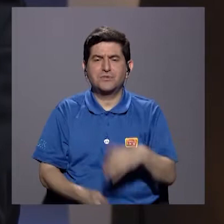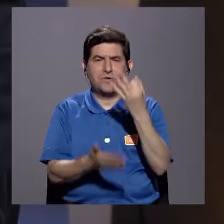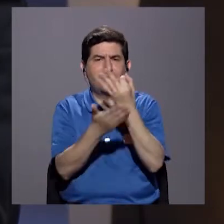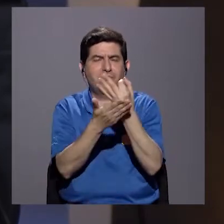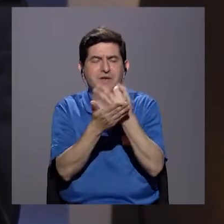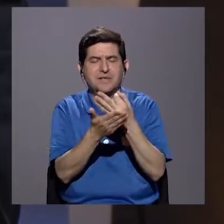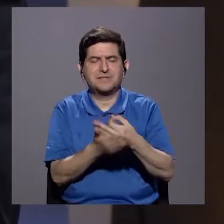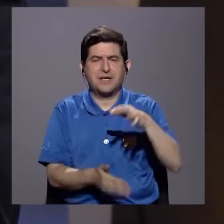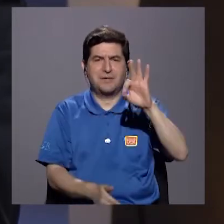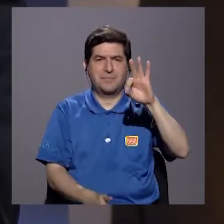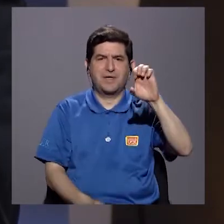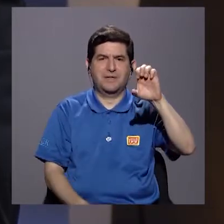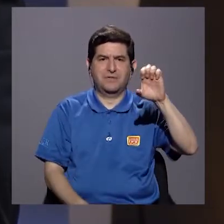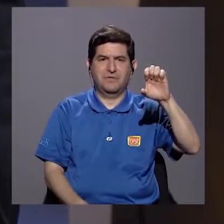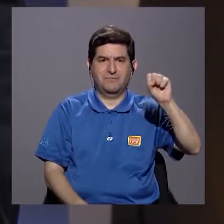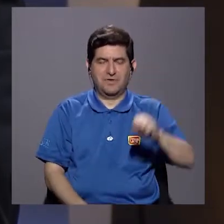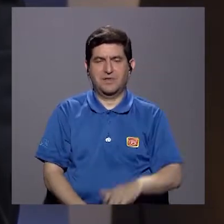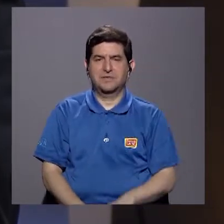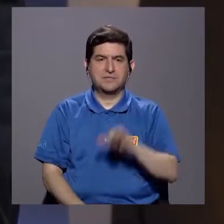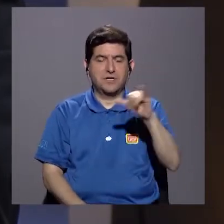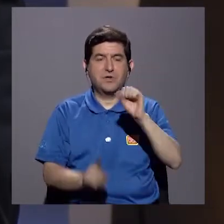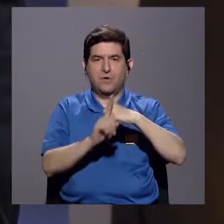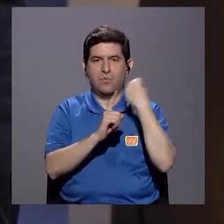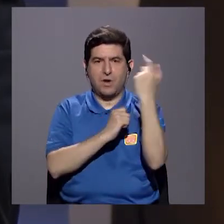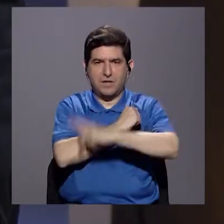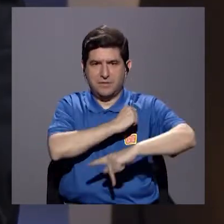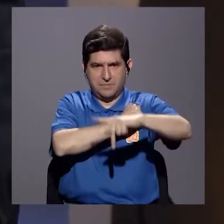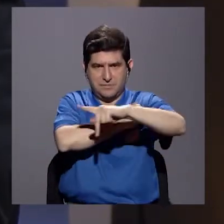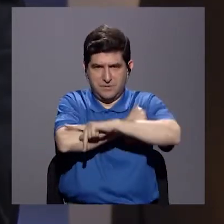FES, al igual que es el Estado de la Nación